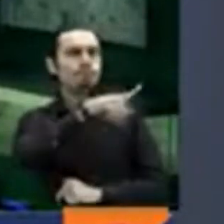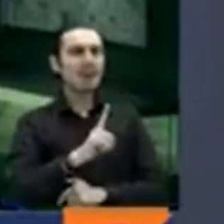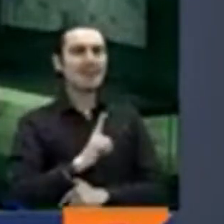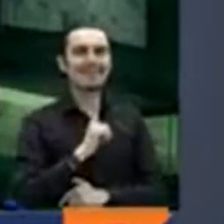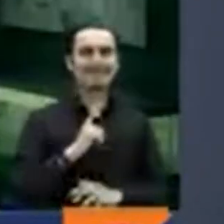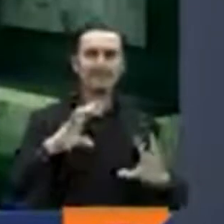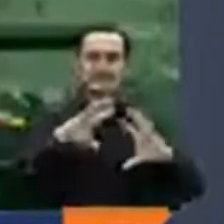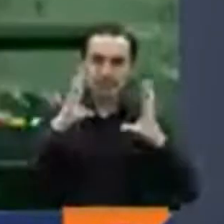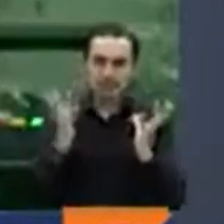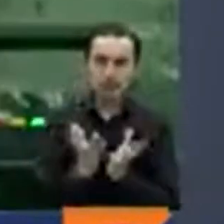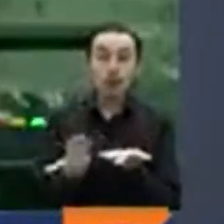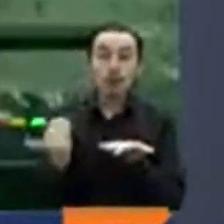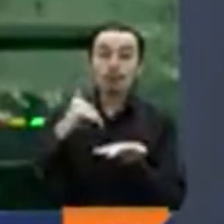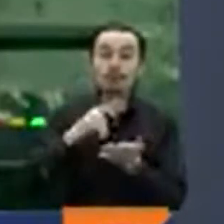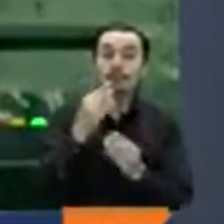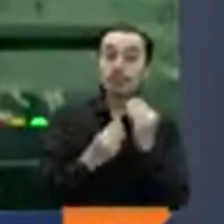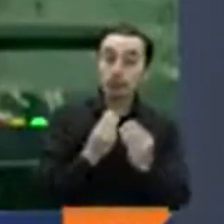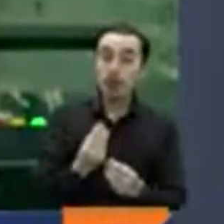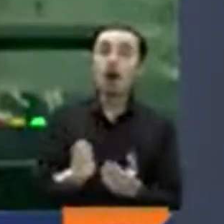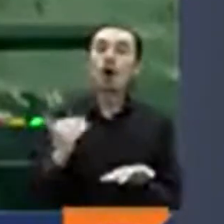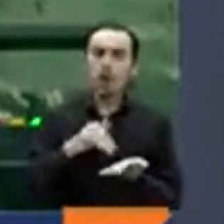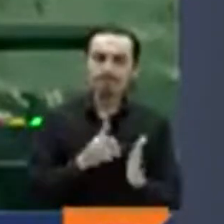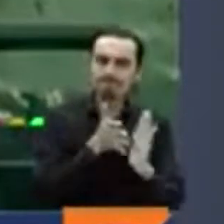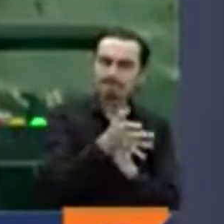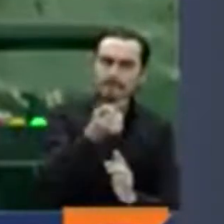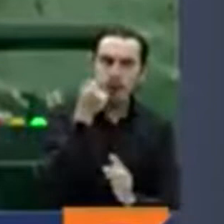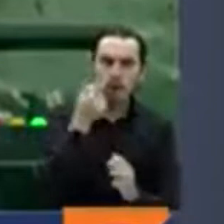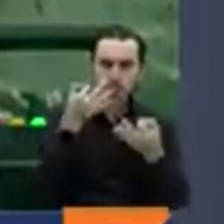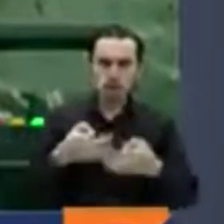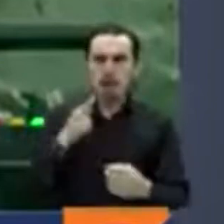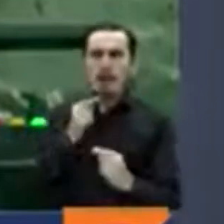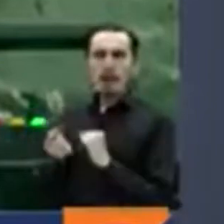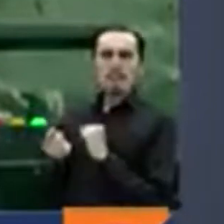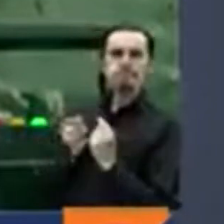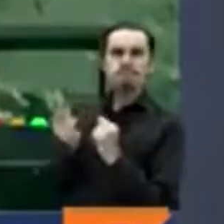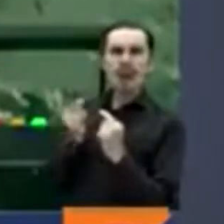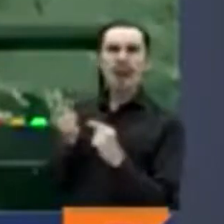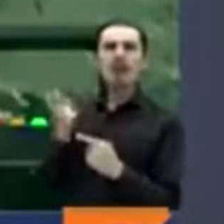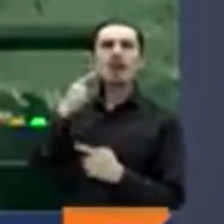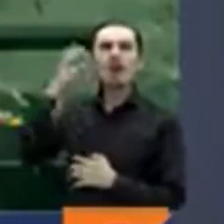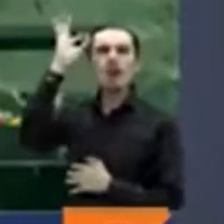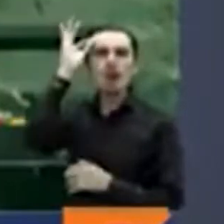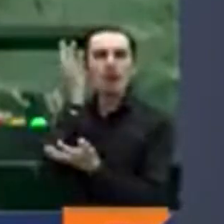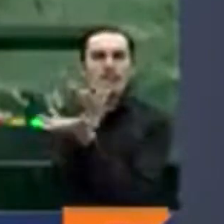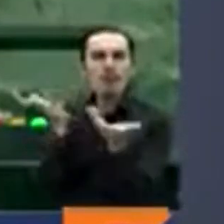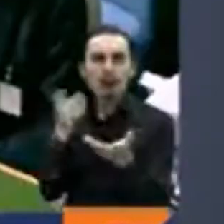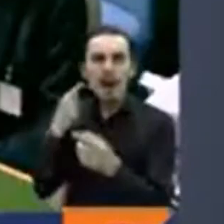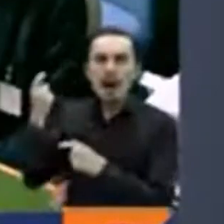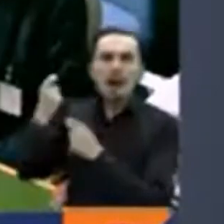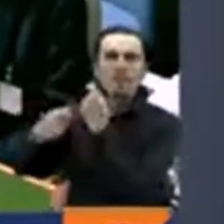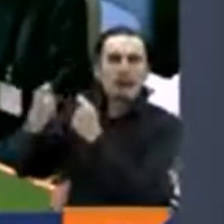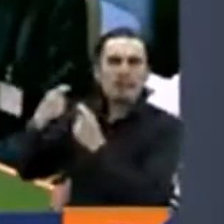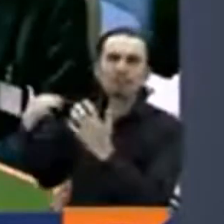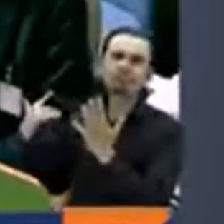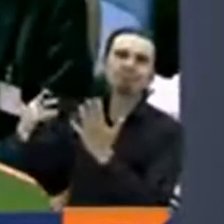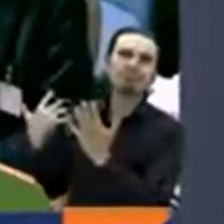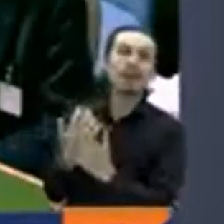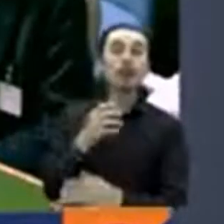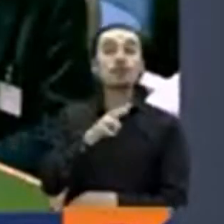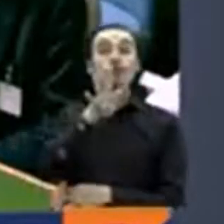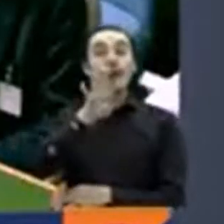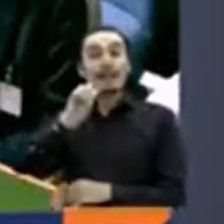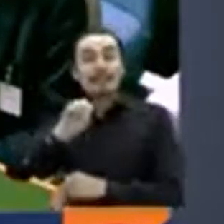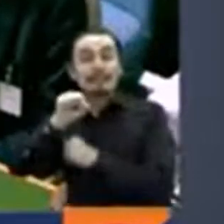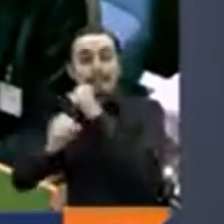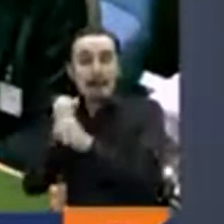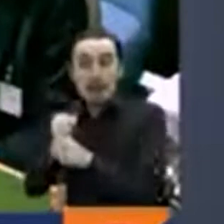hacer hincapié en que se ha fracasado en la guerra contra las drogas, ha dicho una guerra que lleva durando 40 años y durará 40